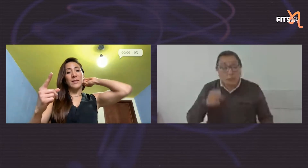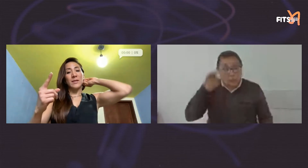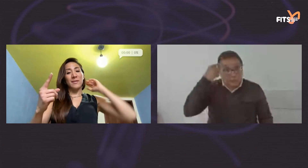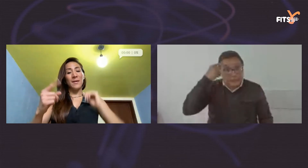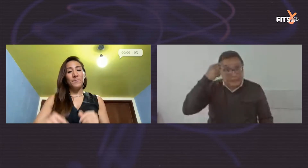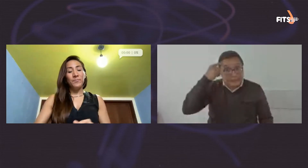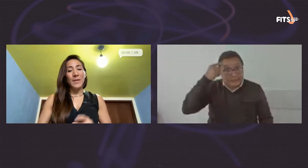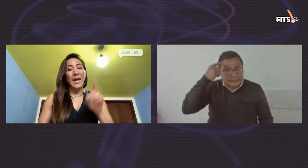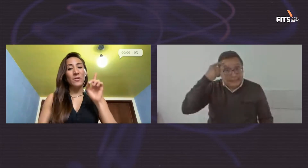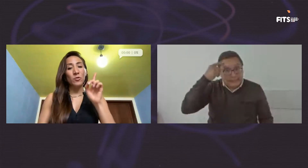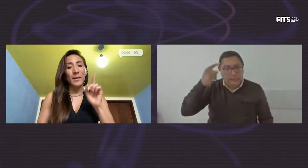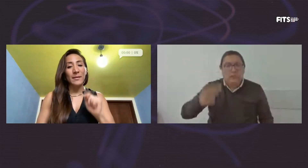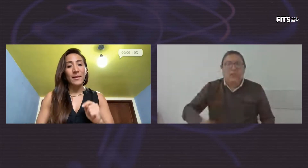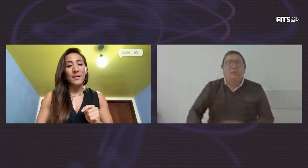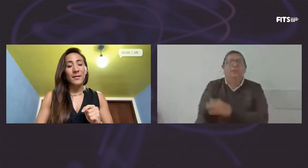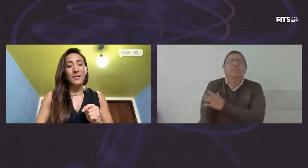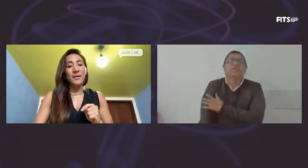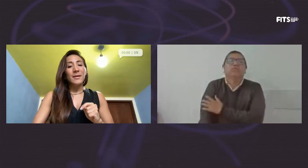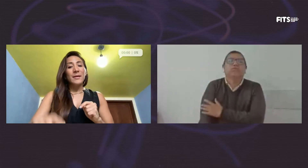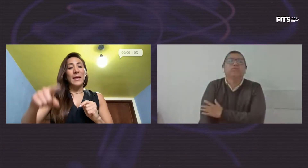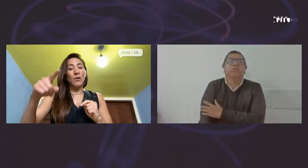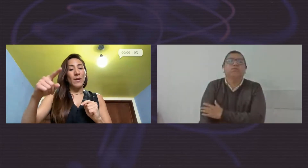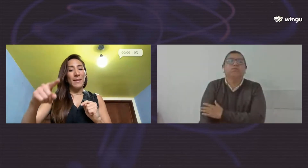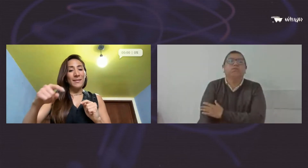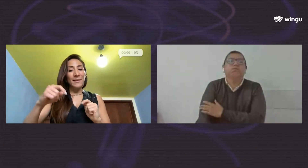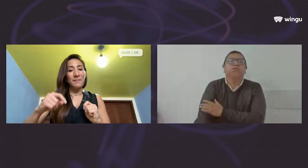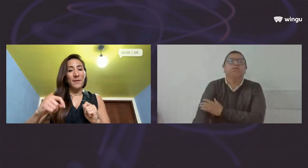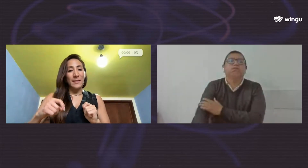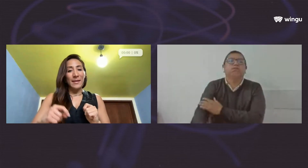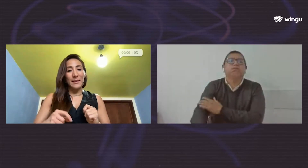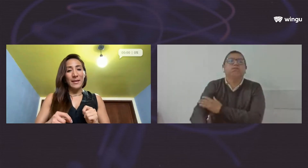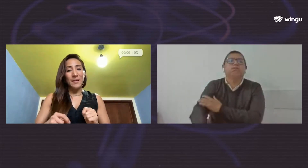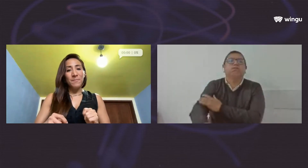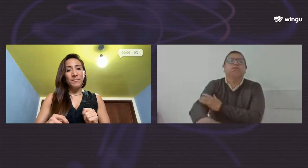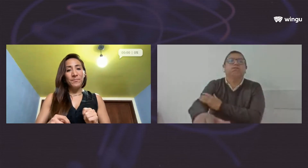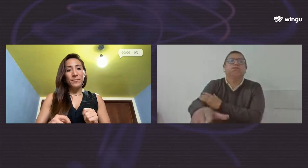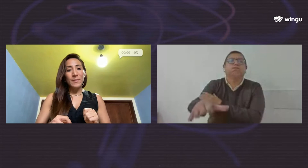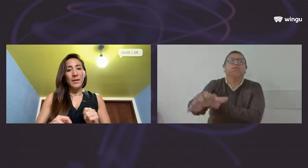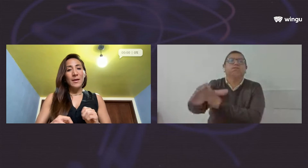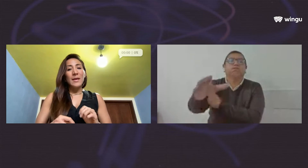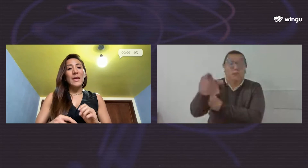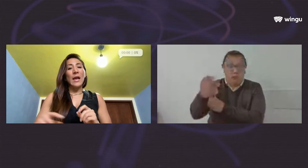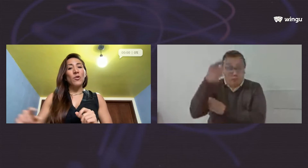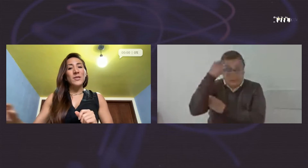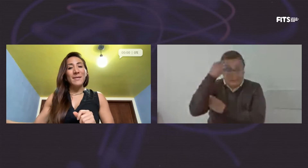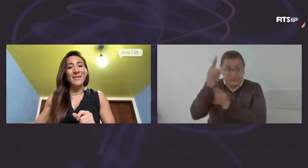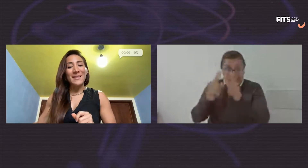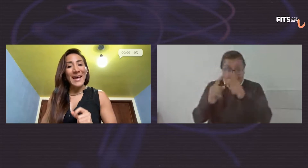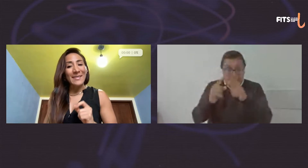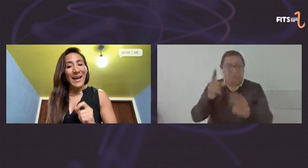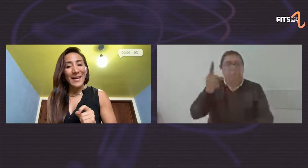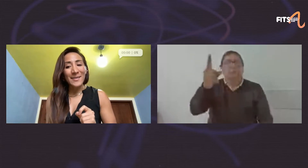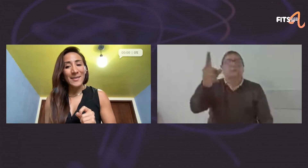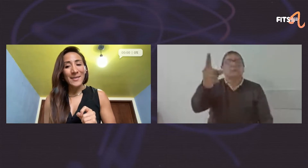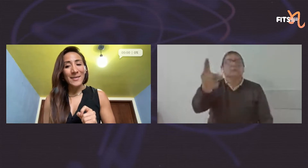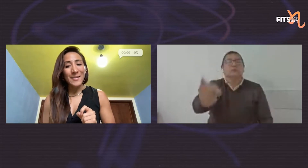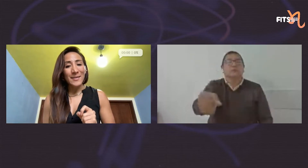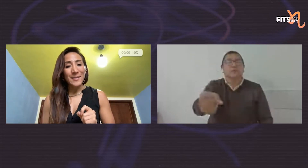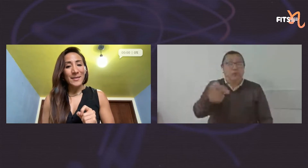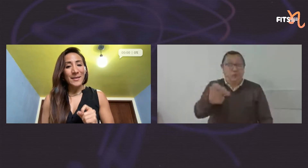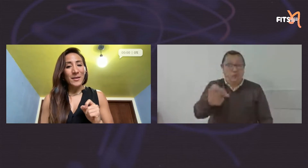dedo índice en tu mente, que lo levantas enfrente de ti y que lo llevas hacia atrás,